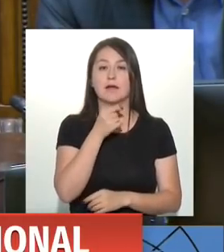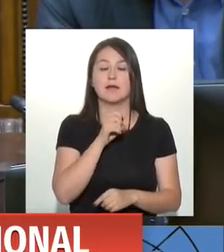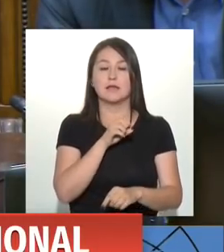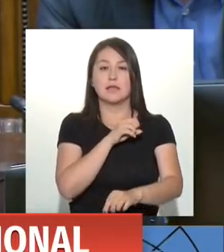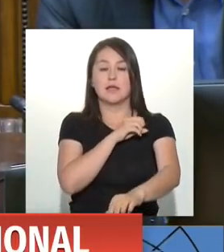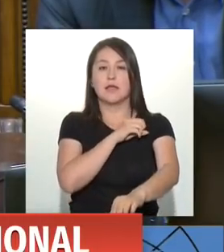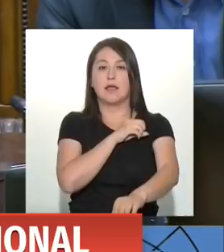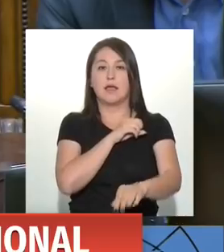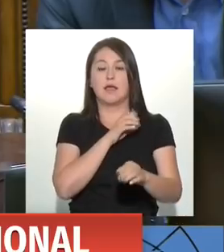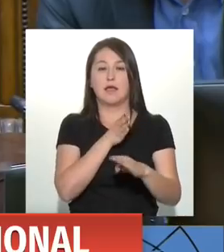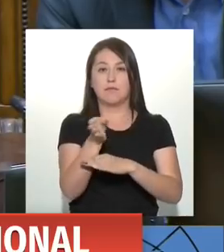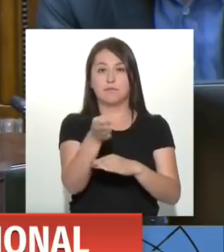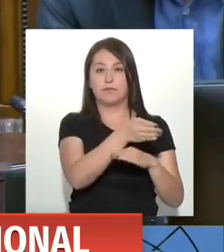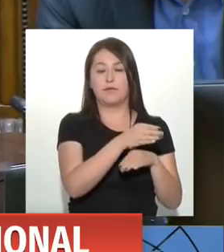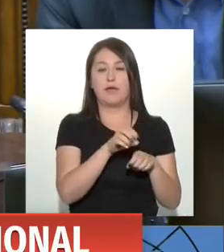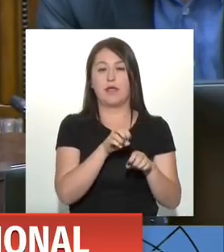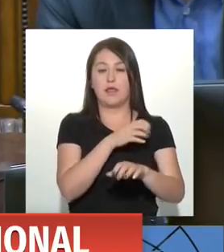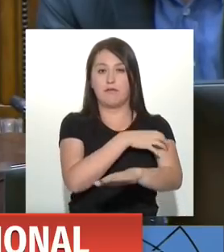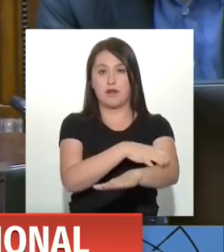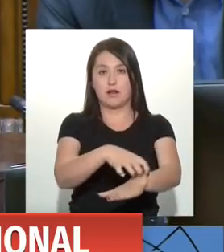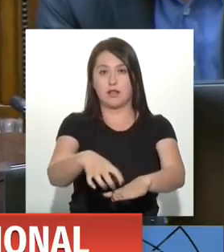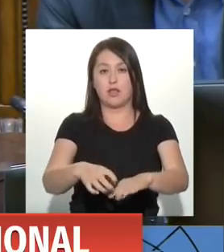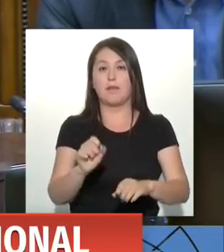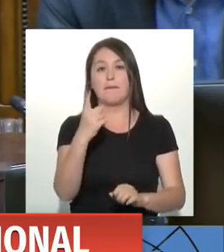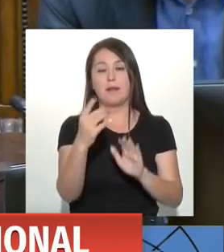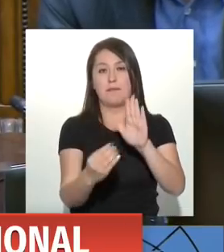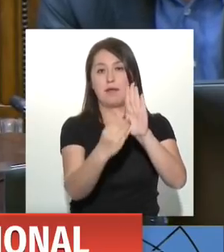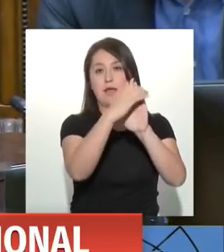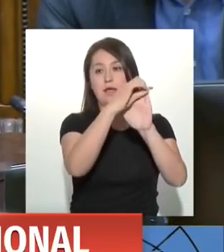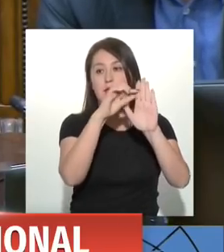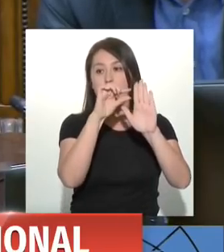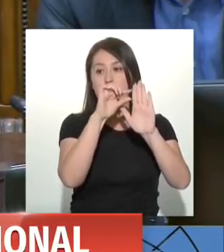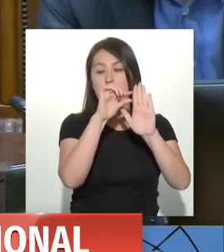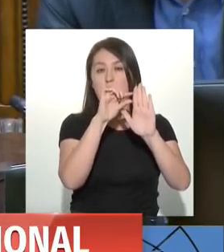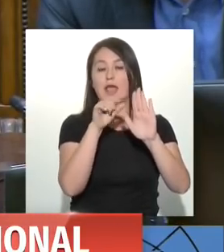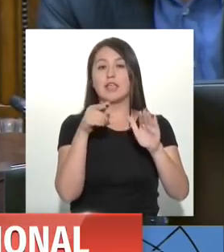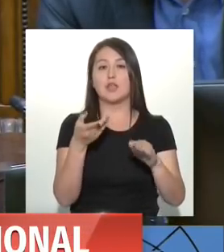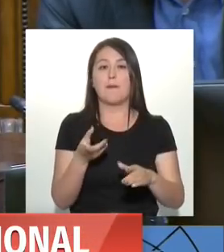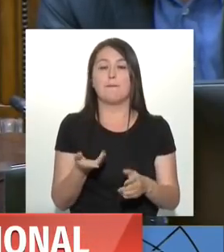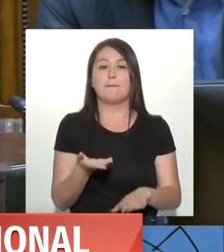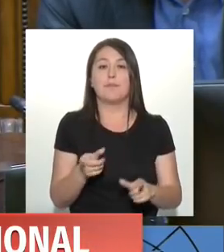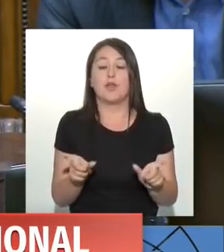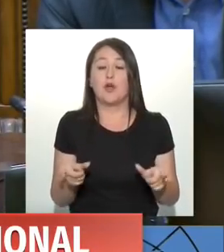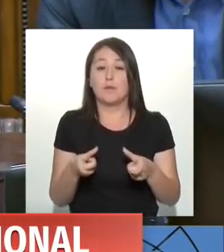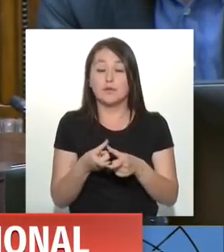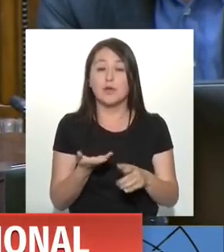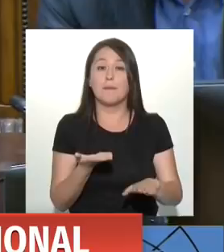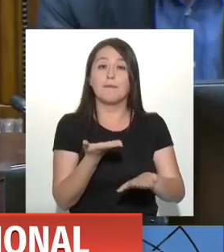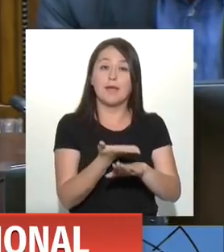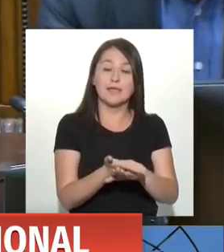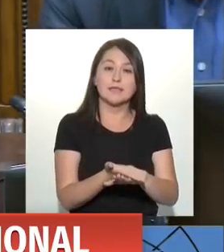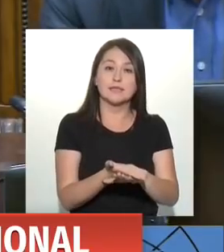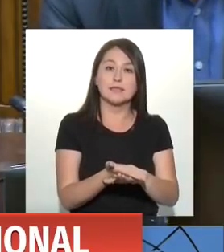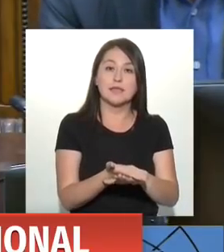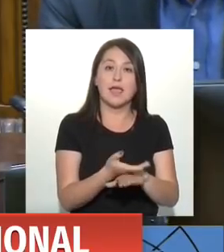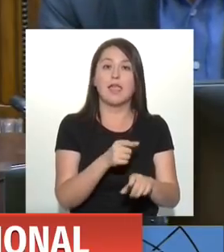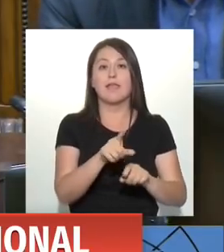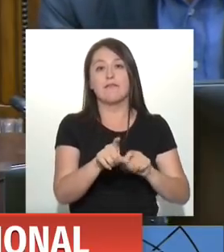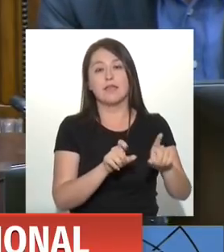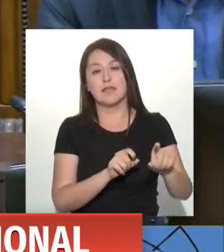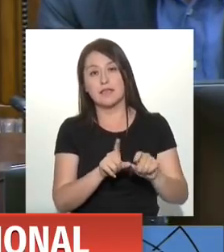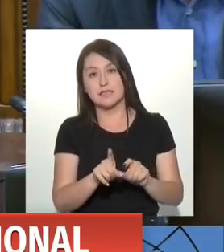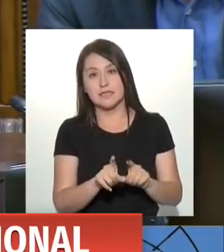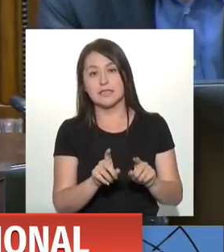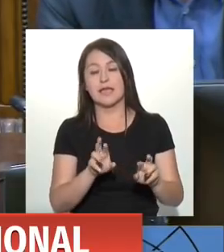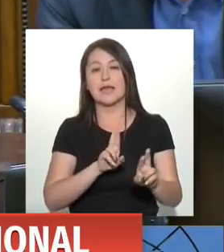antes de la segunda votación, que es la votación en torno a la paridad de los pueblos originarios y los independientes. Se acaba de tomar este acuerdo en torno a estos